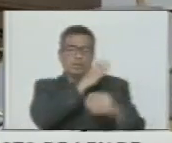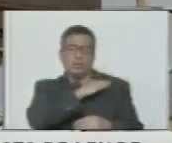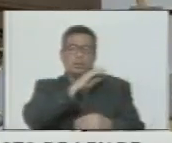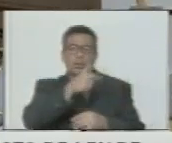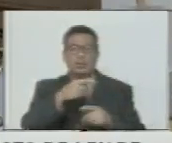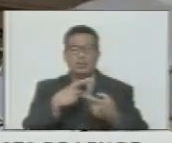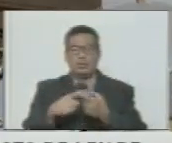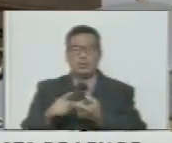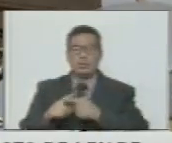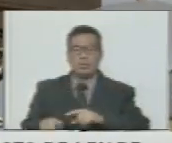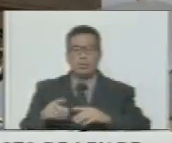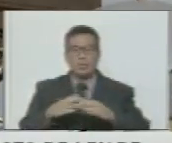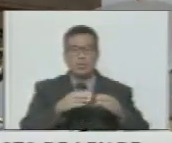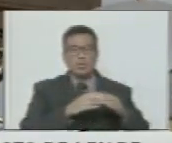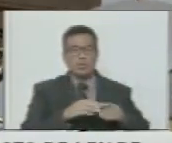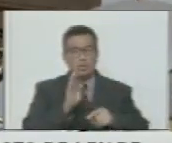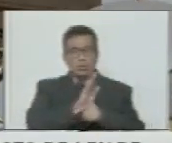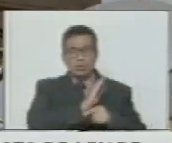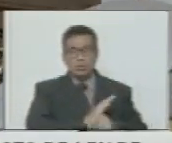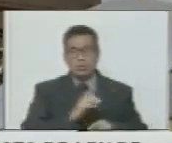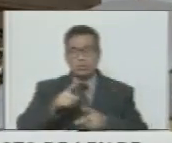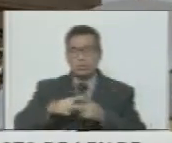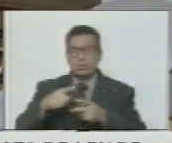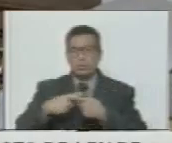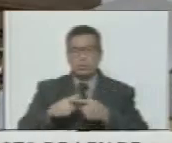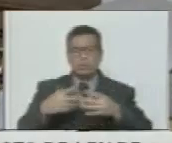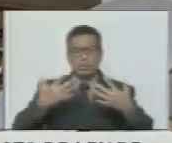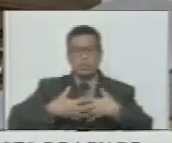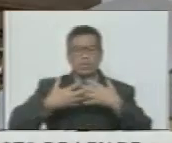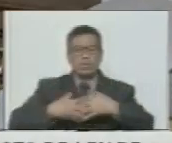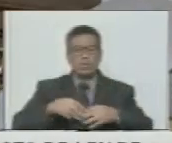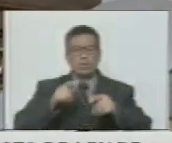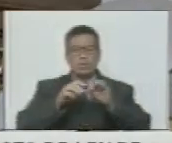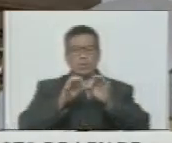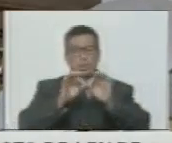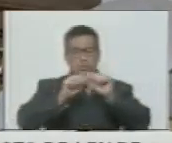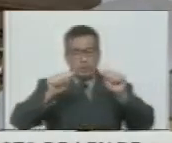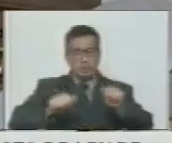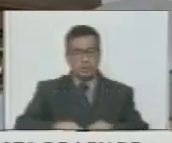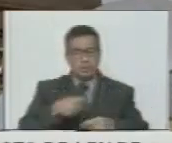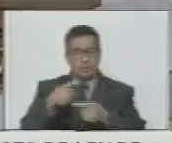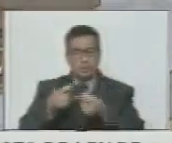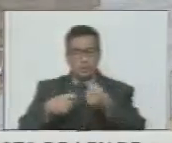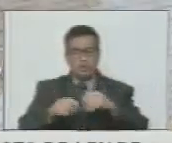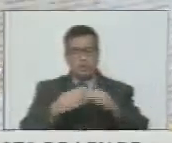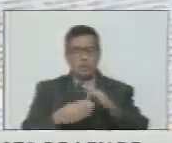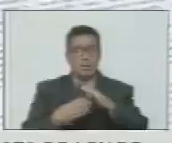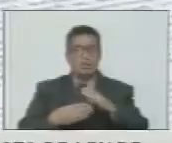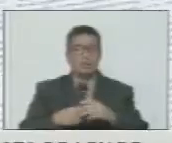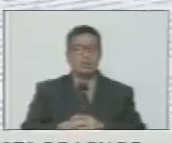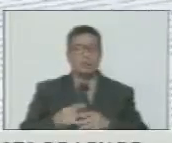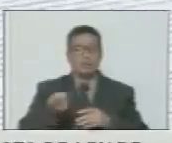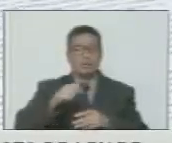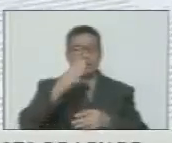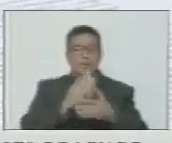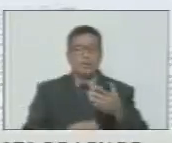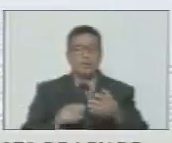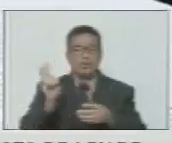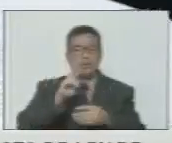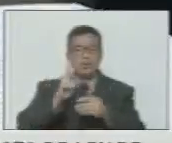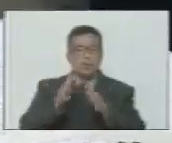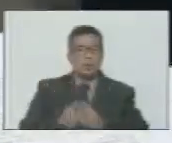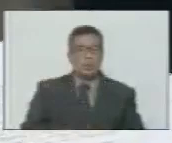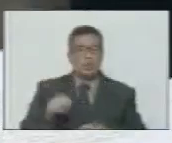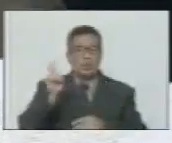cargos directivos en otros sujetos regulados o en otras empresas del sistema financiero. La mitad o más deben